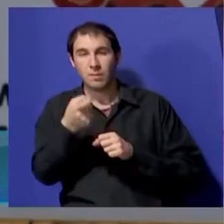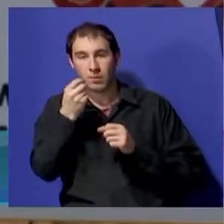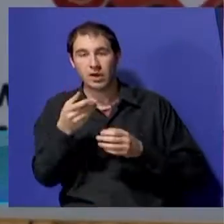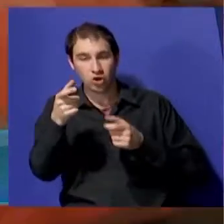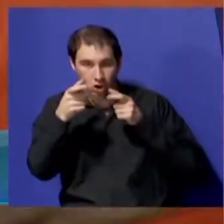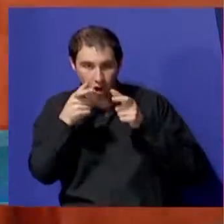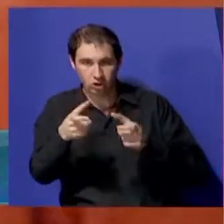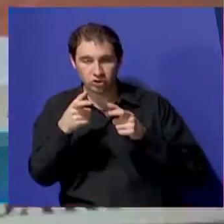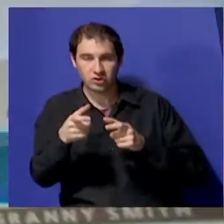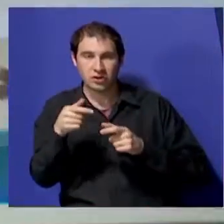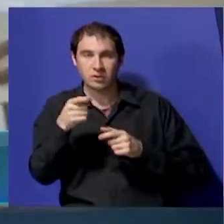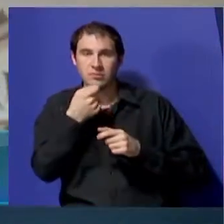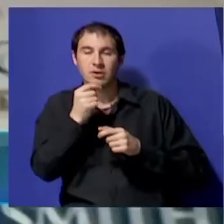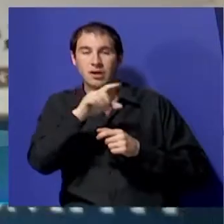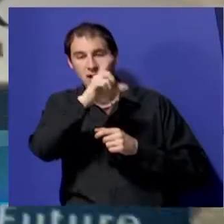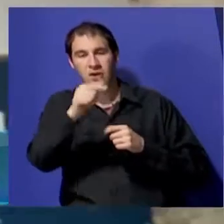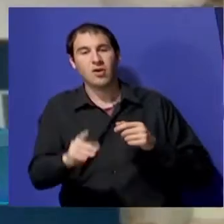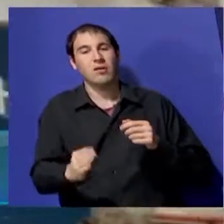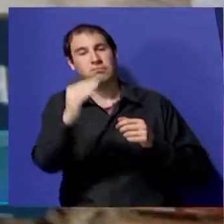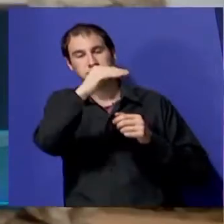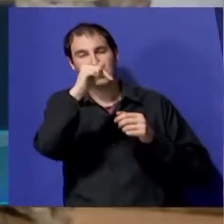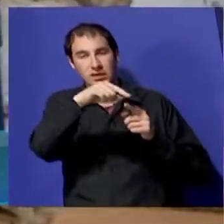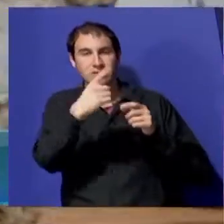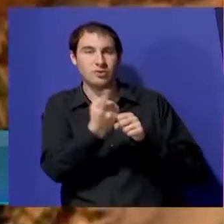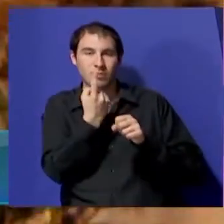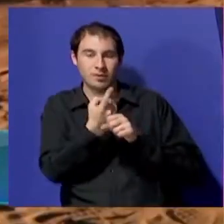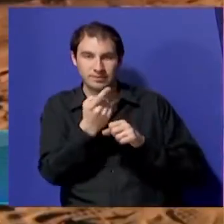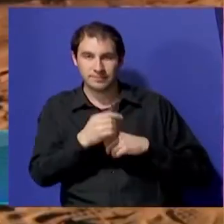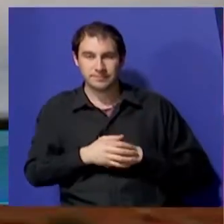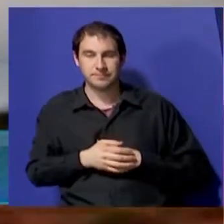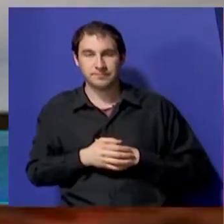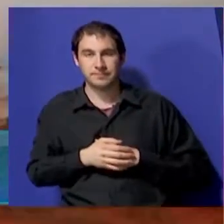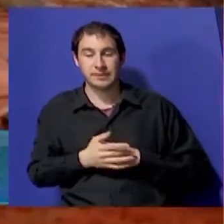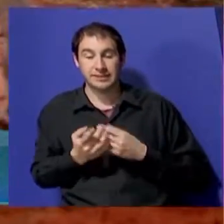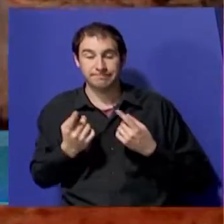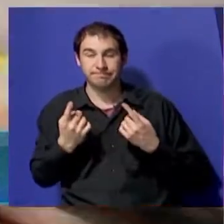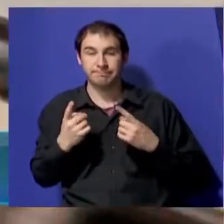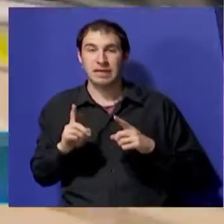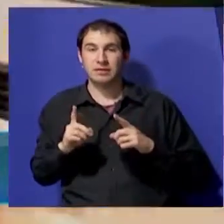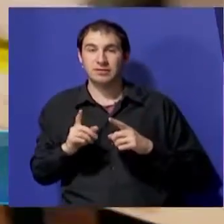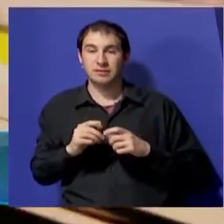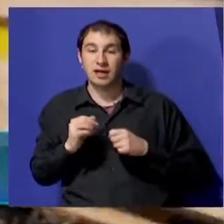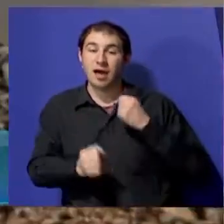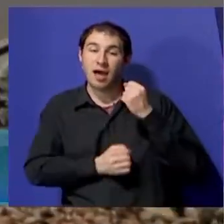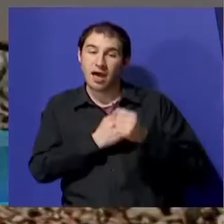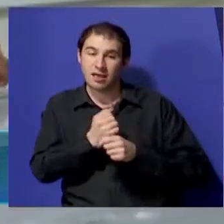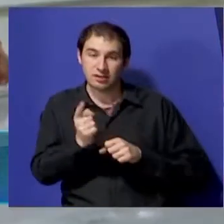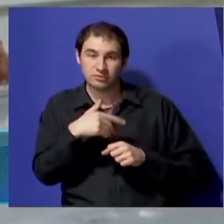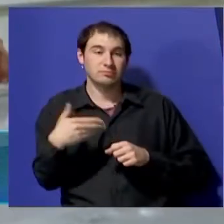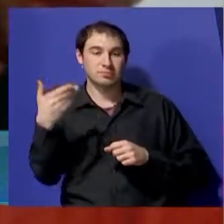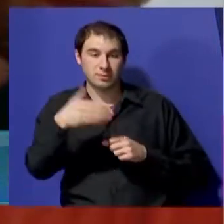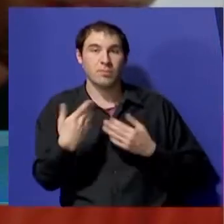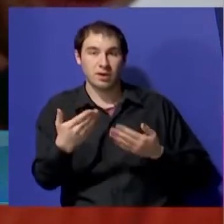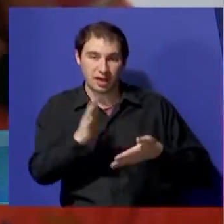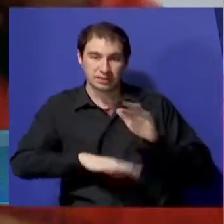de la cuenca alta del río Hachal, pero bueno, hasta donde podemos estar se